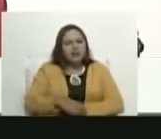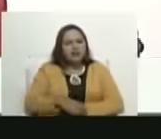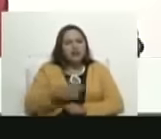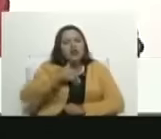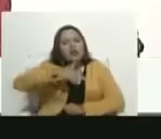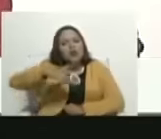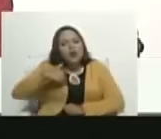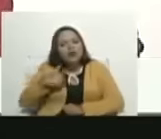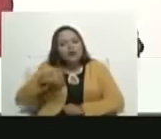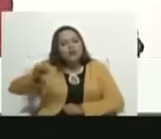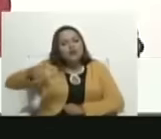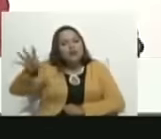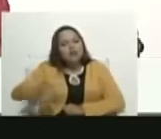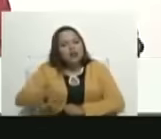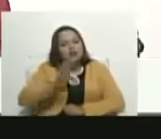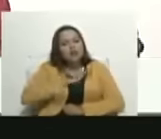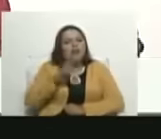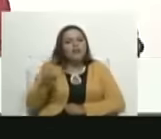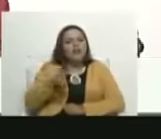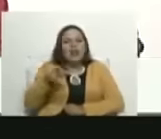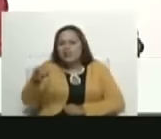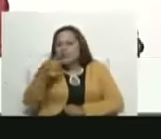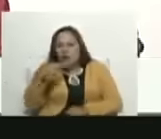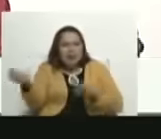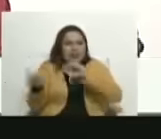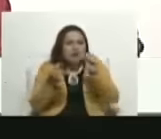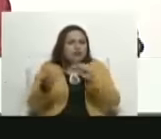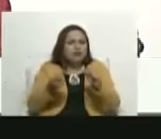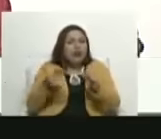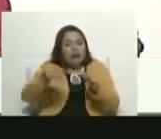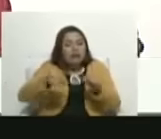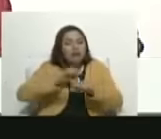Nuestra Guayana Esequiba. Eso no tiene discusión de ninguna naturaleza.